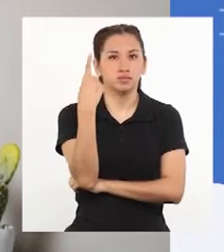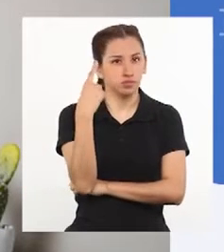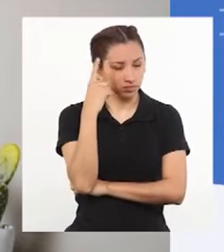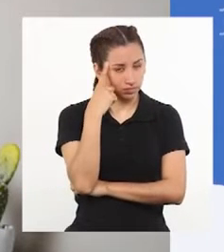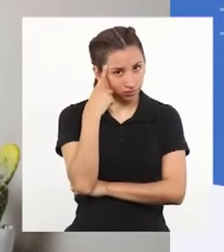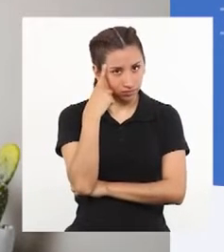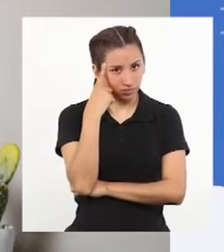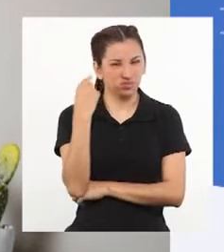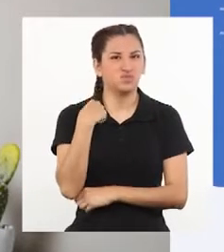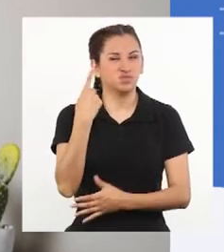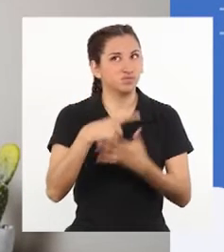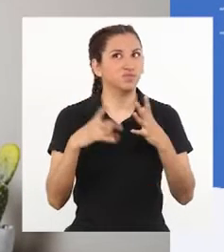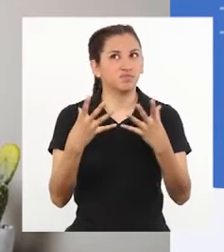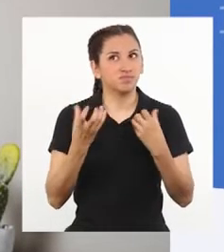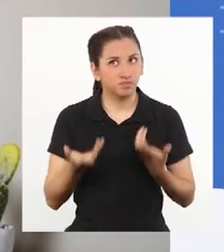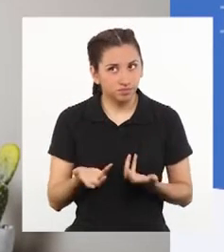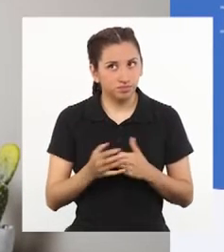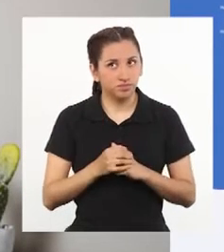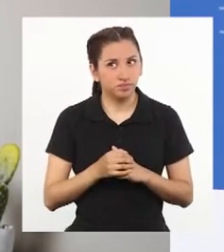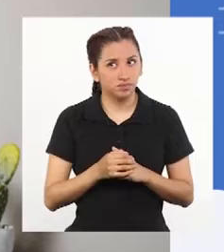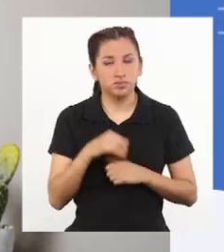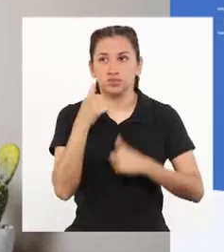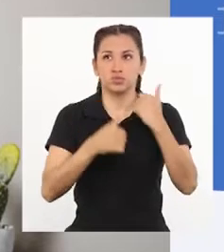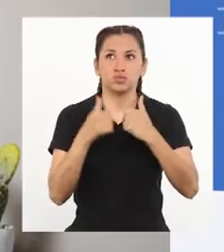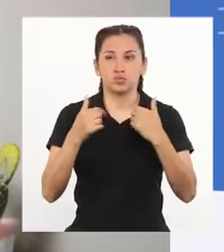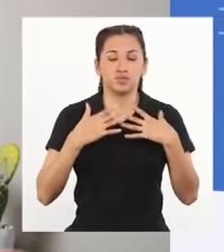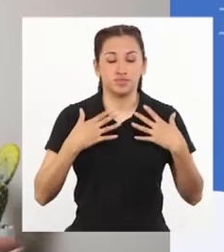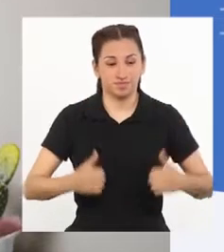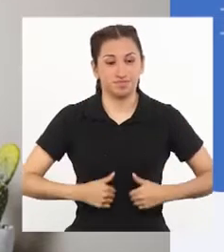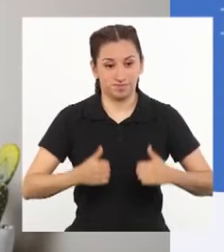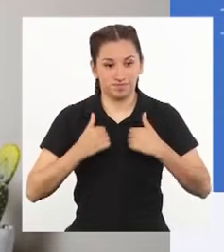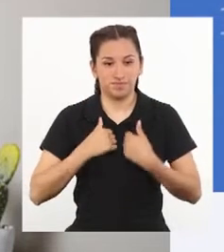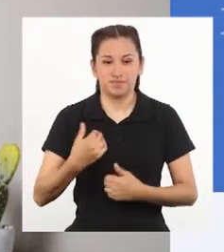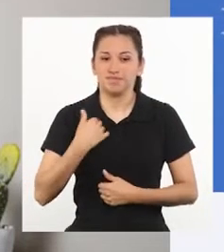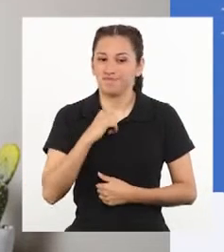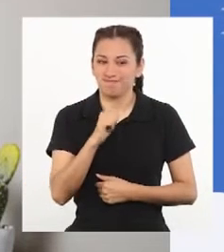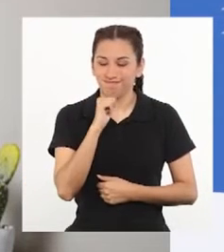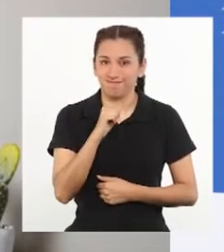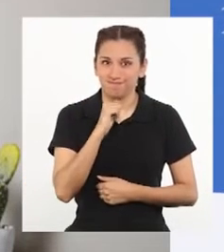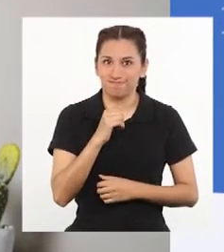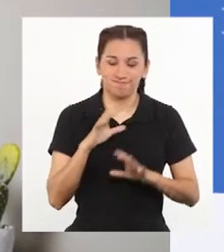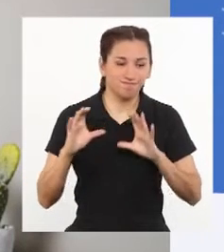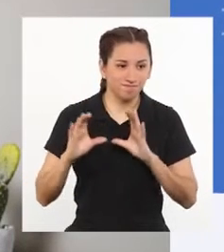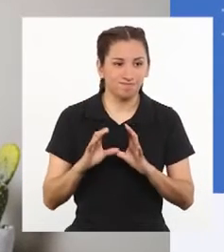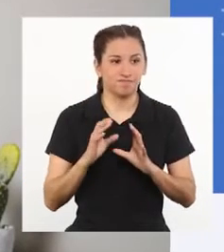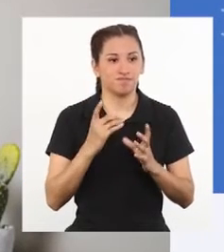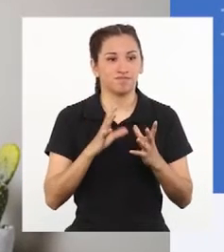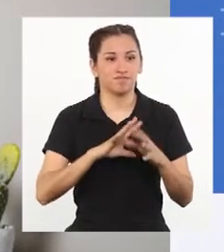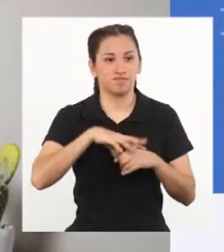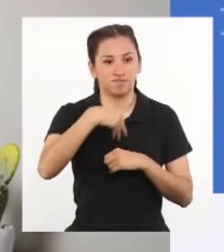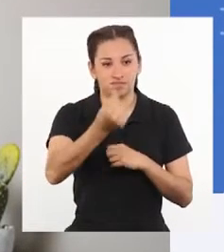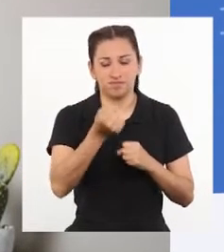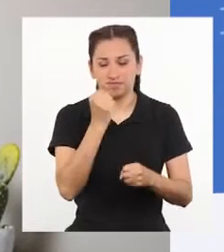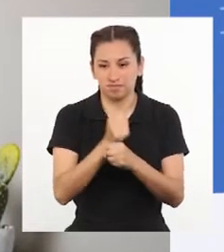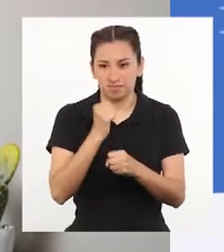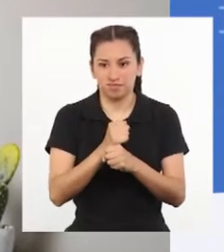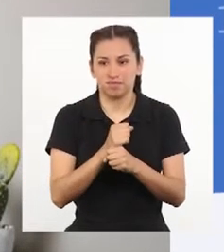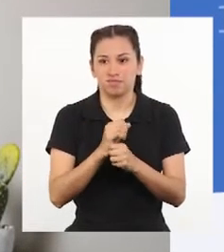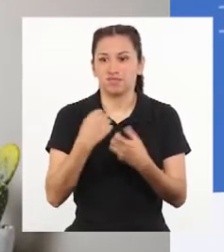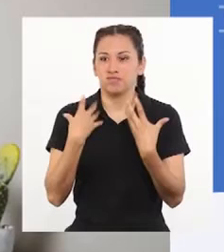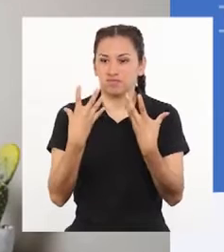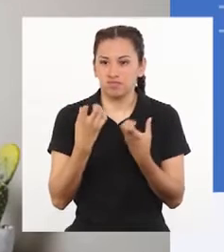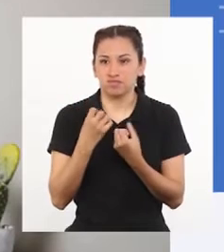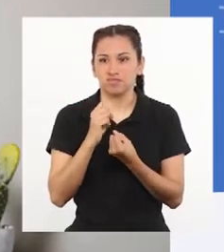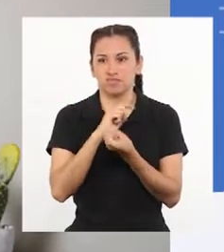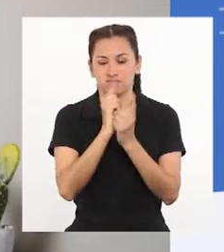tengo que preguntarme es, ¿realmente qué quiero yo? ¿Cuáles son las áreas de mi vida donde yo siento que estoy realizando un buen trabajo, donde quiero